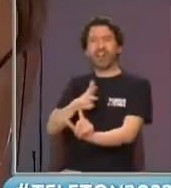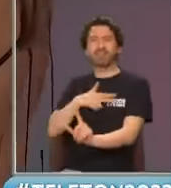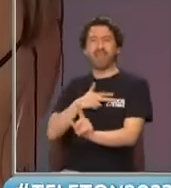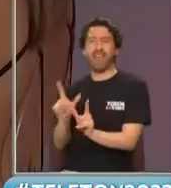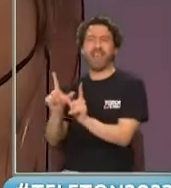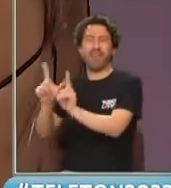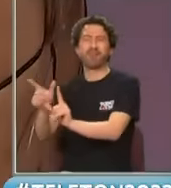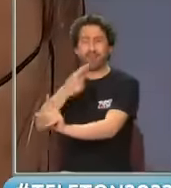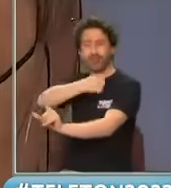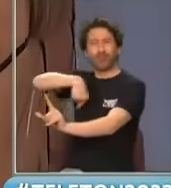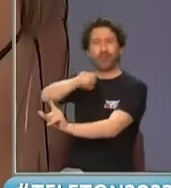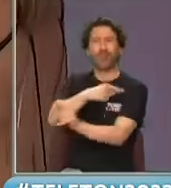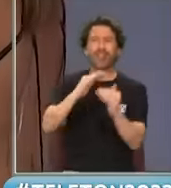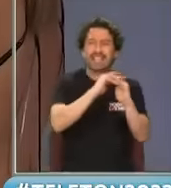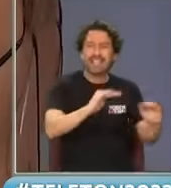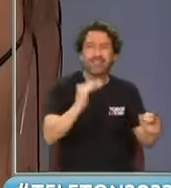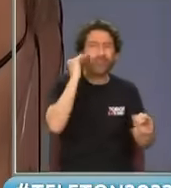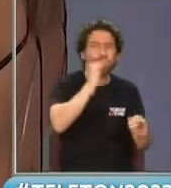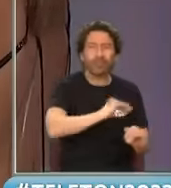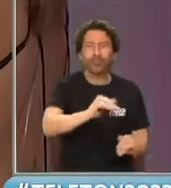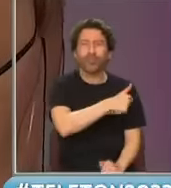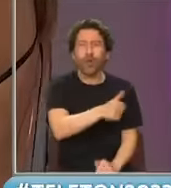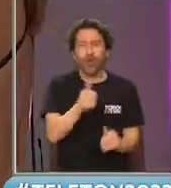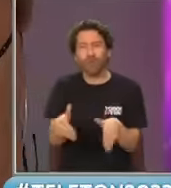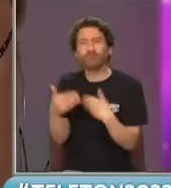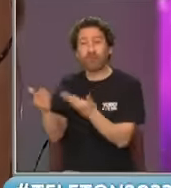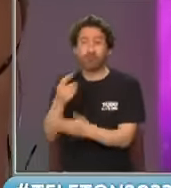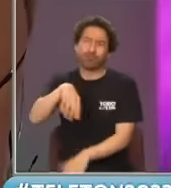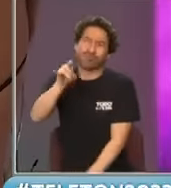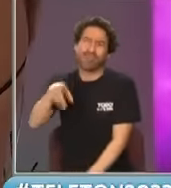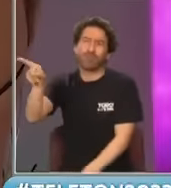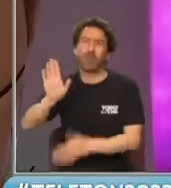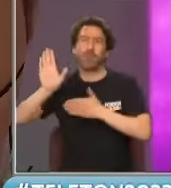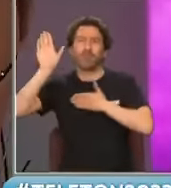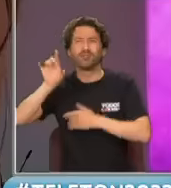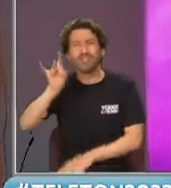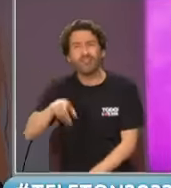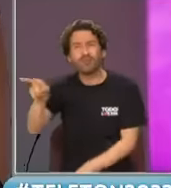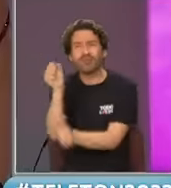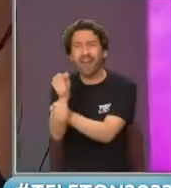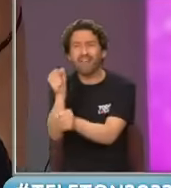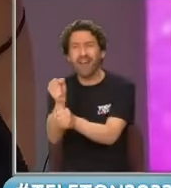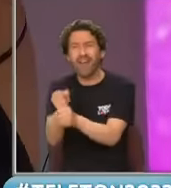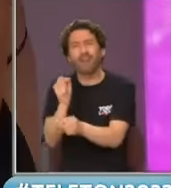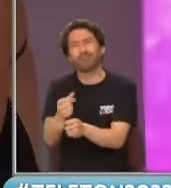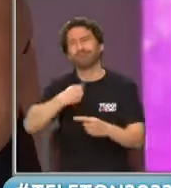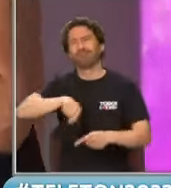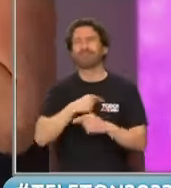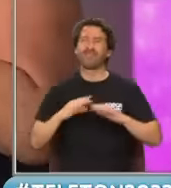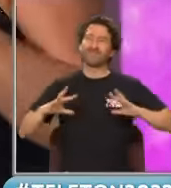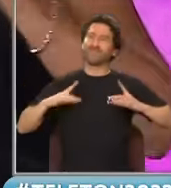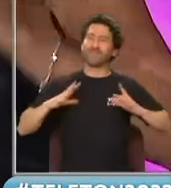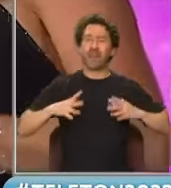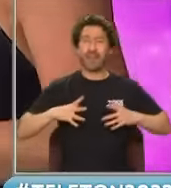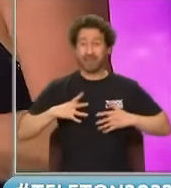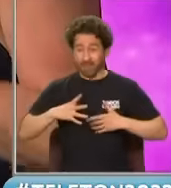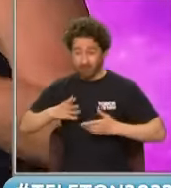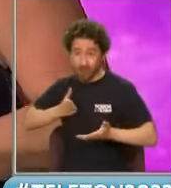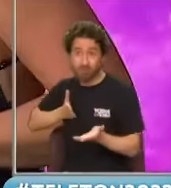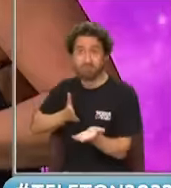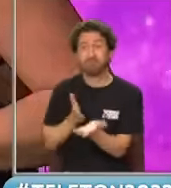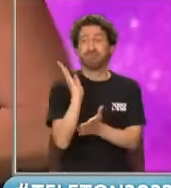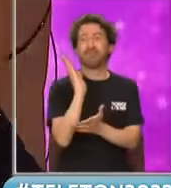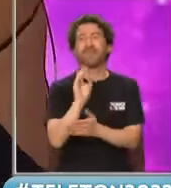parte de todos los niños de la Teletón. Sabemos de tu compromiso, sabemos de tu trabajo. Estamos felices de darle el puntapié inicial a